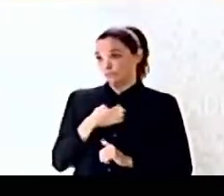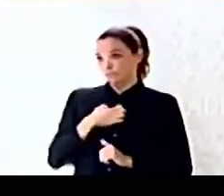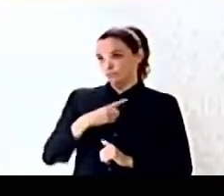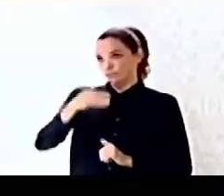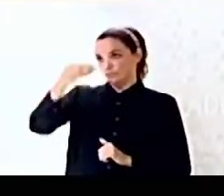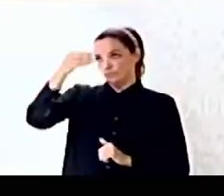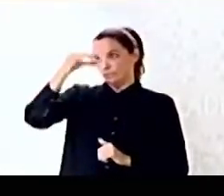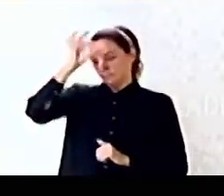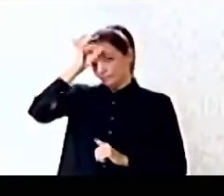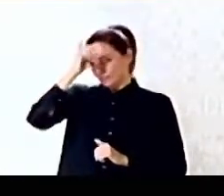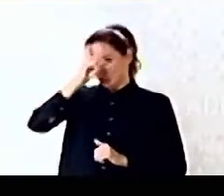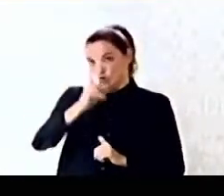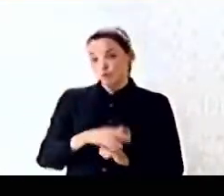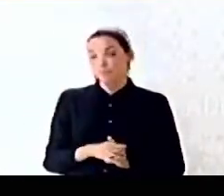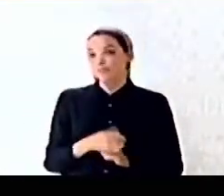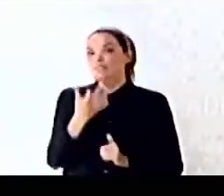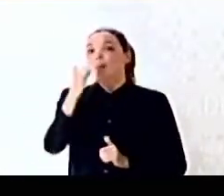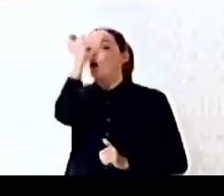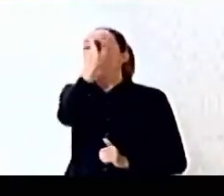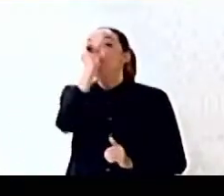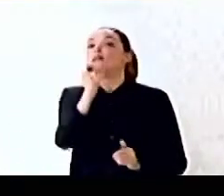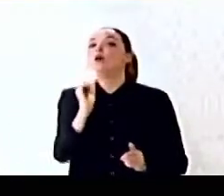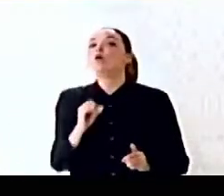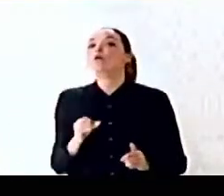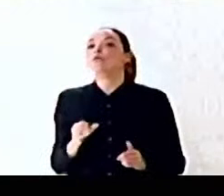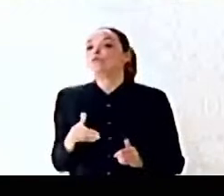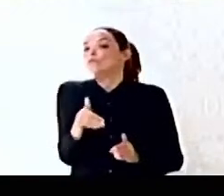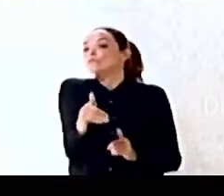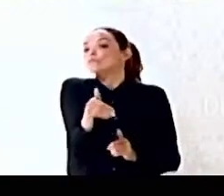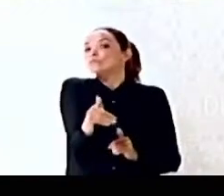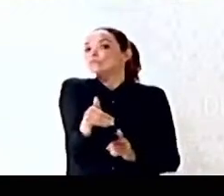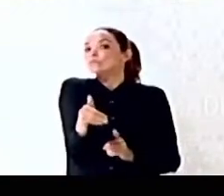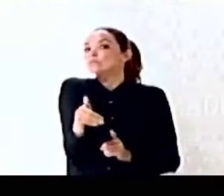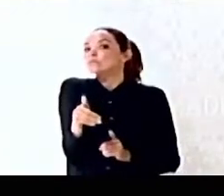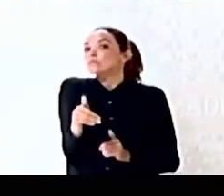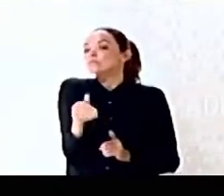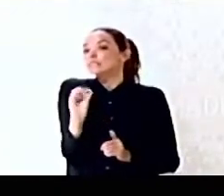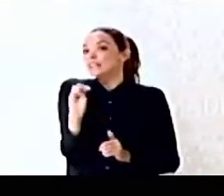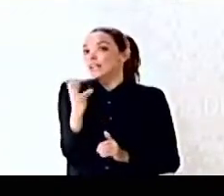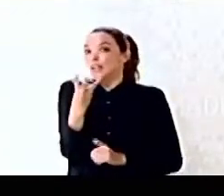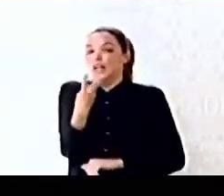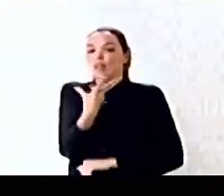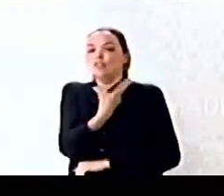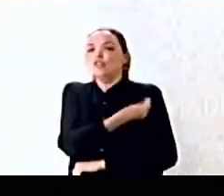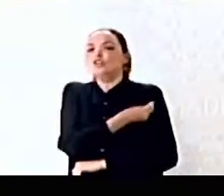memoria. Y si me pide una opinión de cuáles serán los siguientes en recibir la tercera dosis,